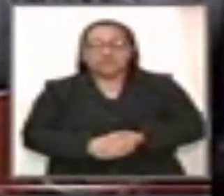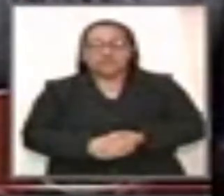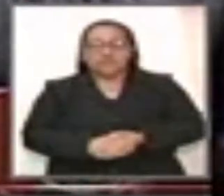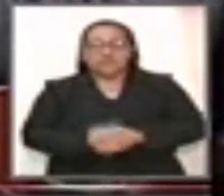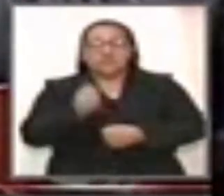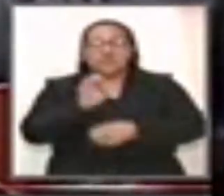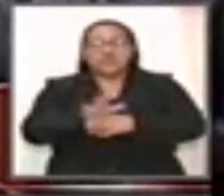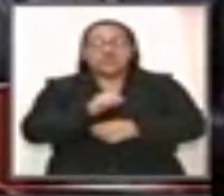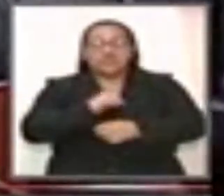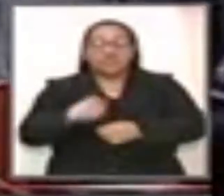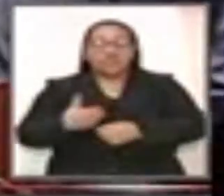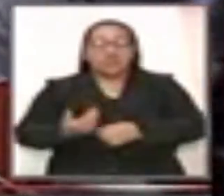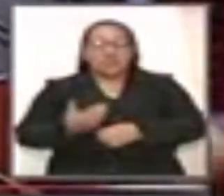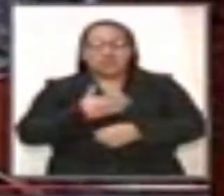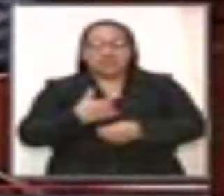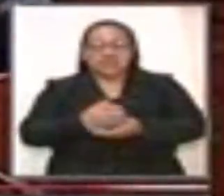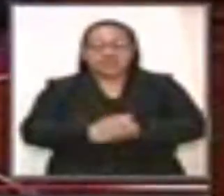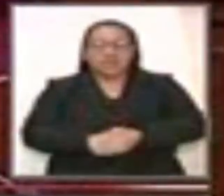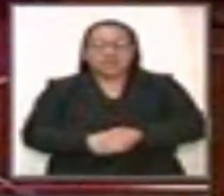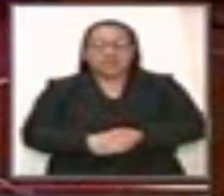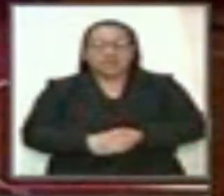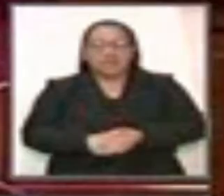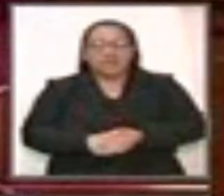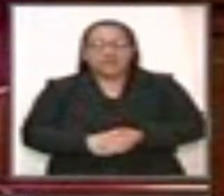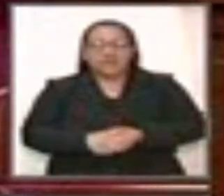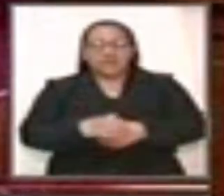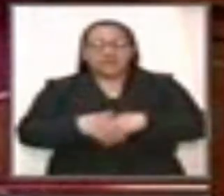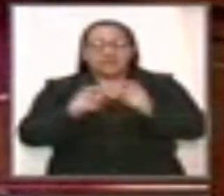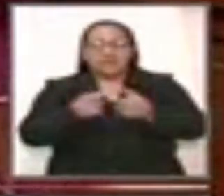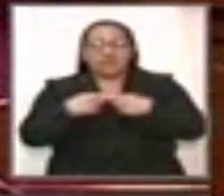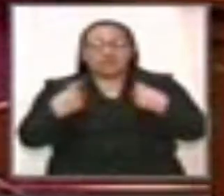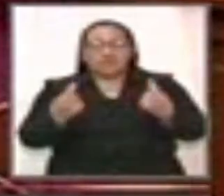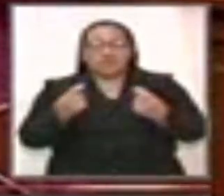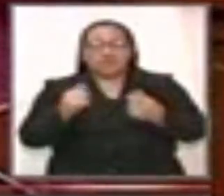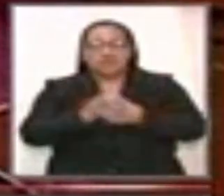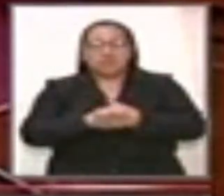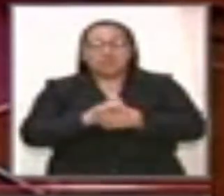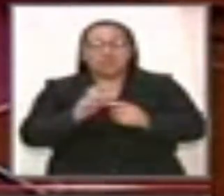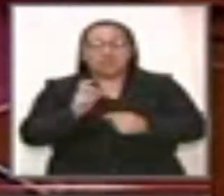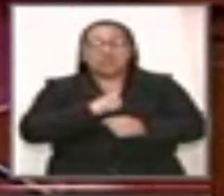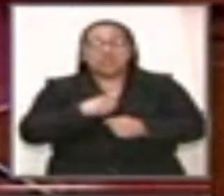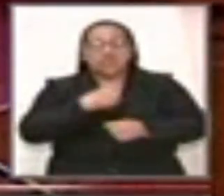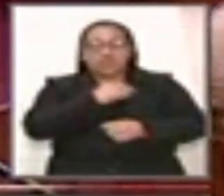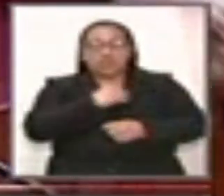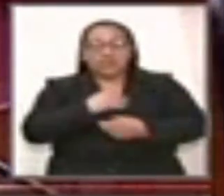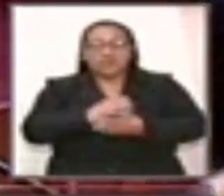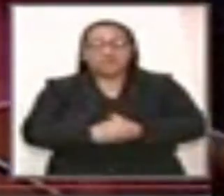buenas tardes, señora presidenta. Por su intermedio, saludo a la representación nacional y a mis colegas, los señores